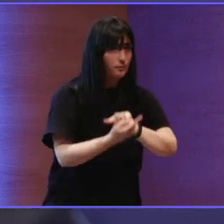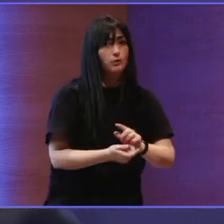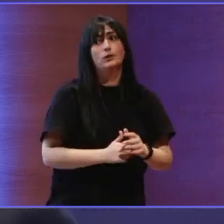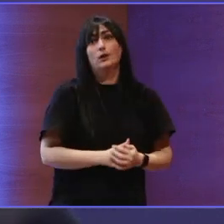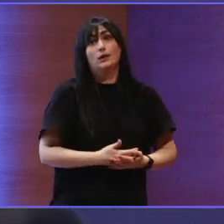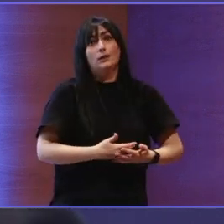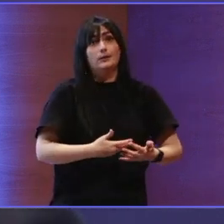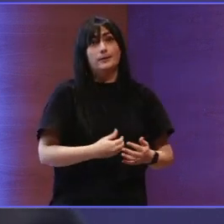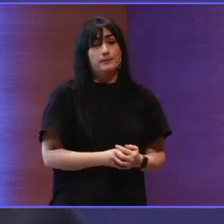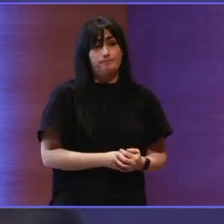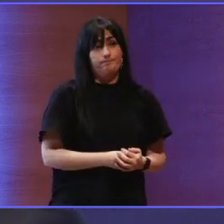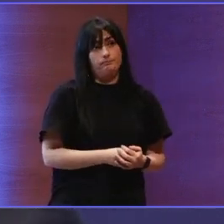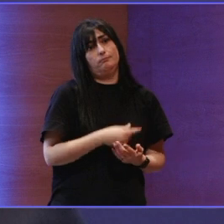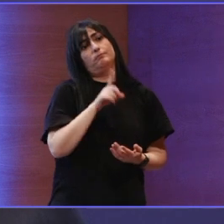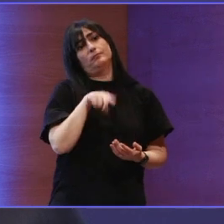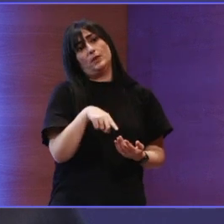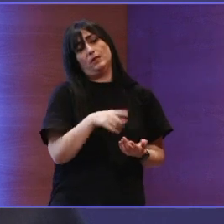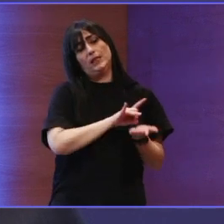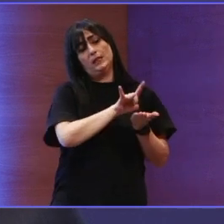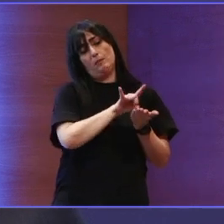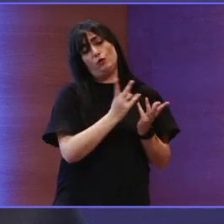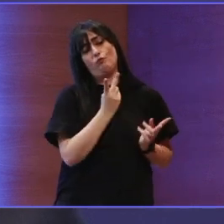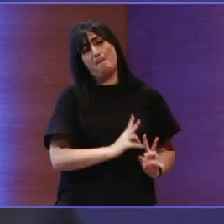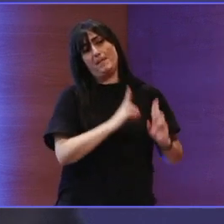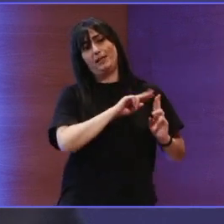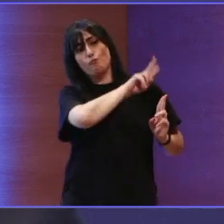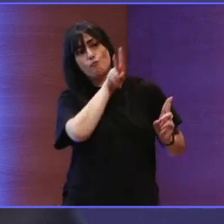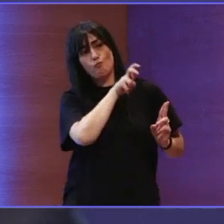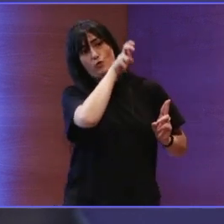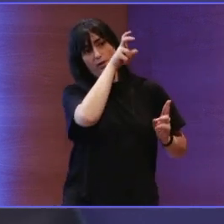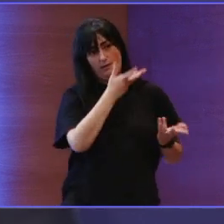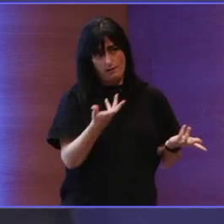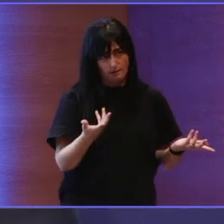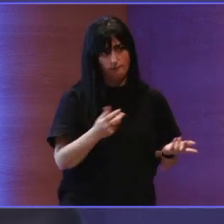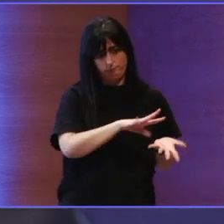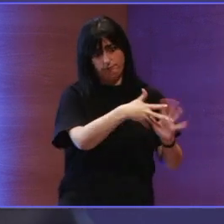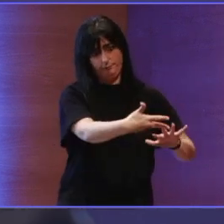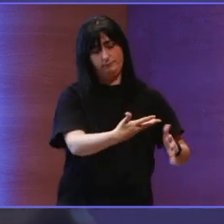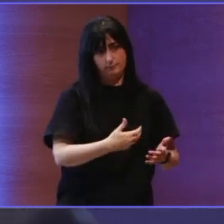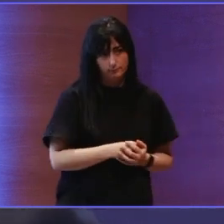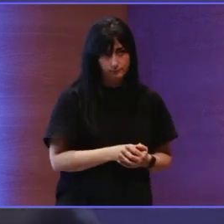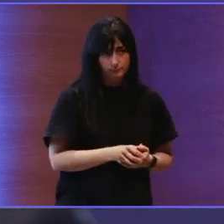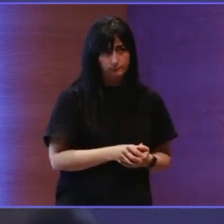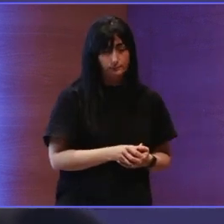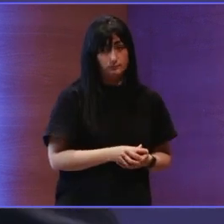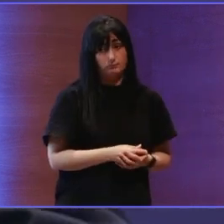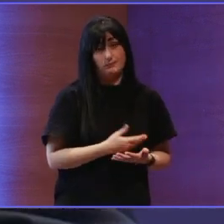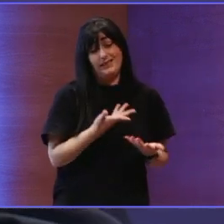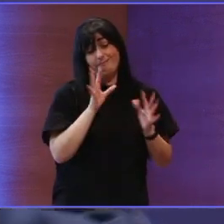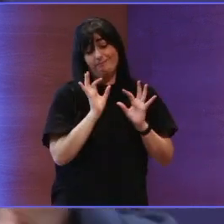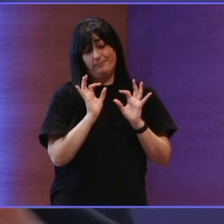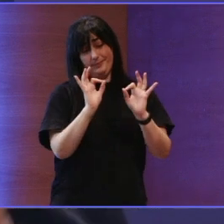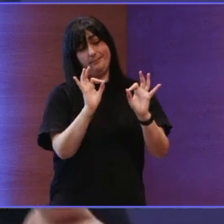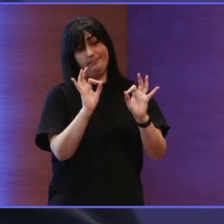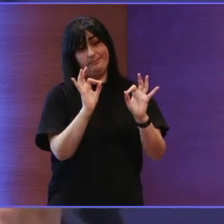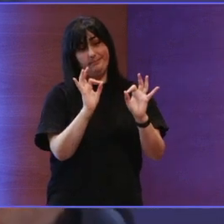eh modernizar buena parte de los servicios eh yo tengo ahí ciertos y sobre todo a